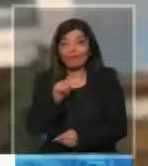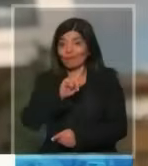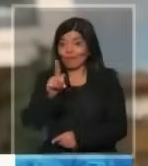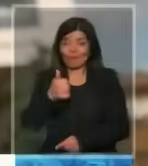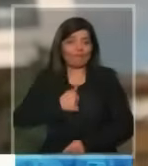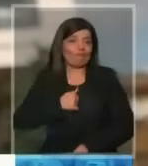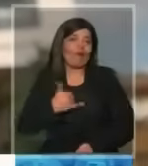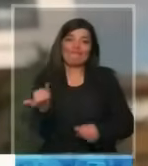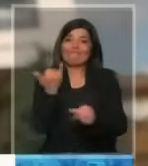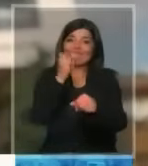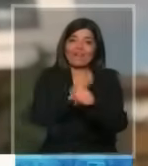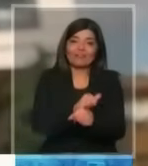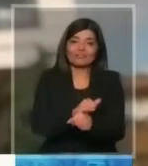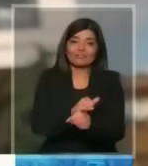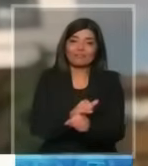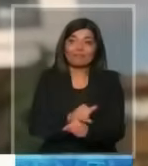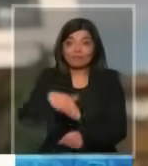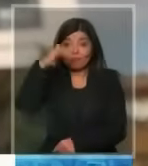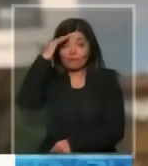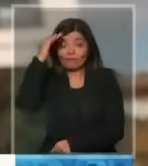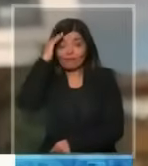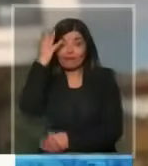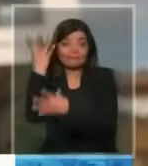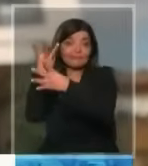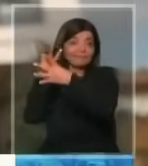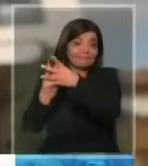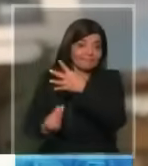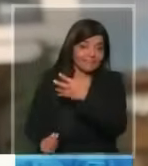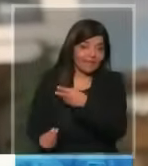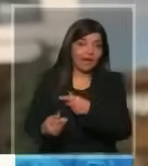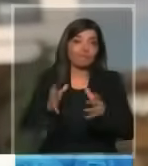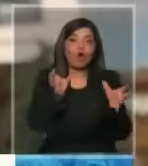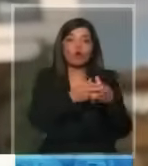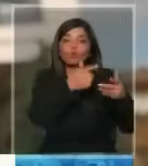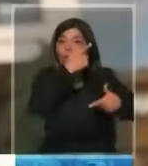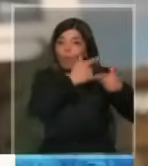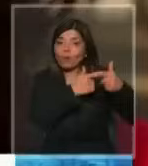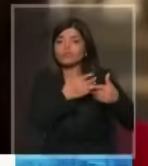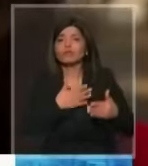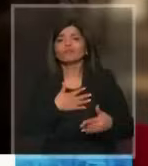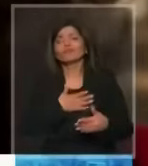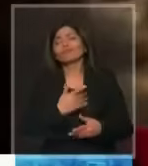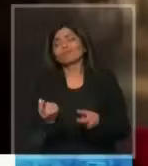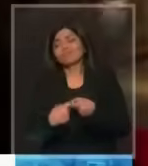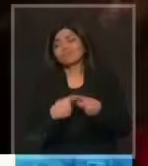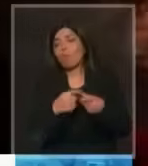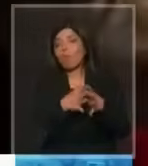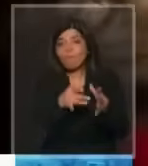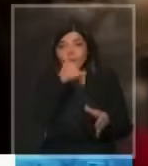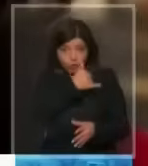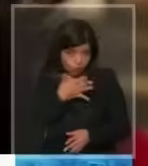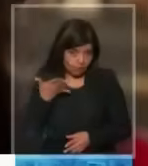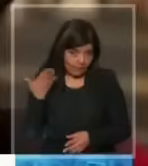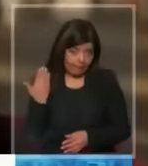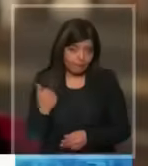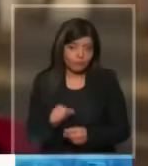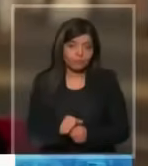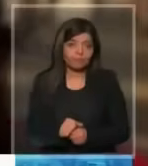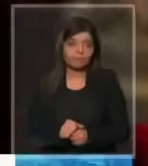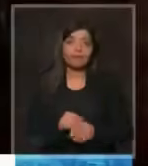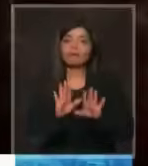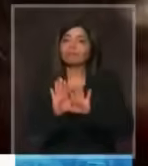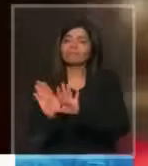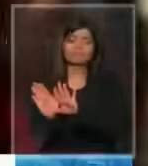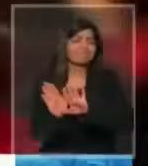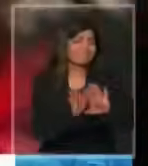la confianza que tenía en el partido, y en un partido del que fui miembro durante bastante tiempo. Tenemos que deshacernos de ellos,